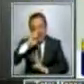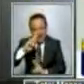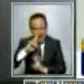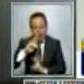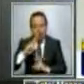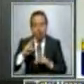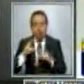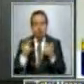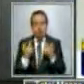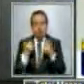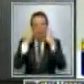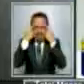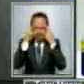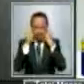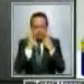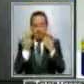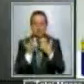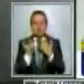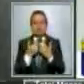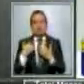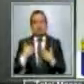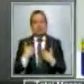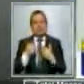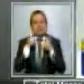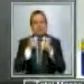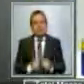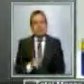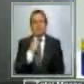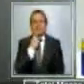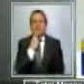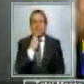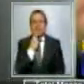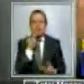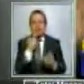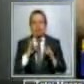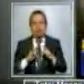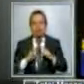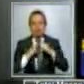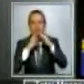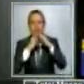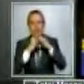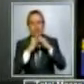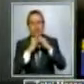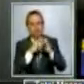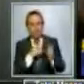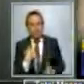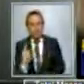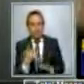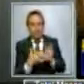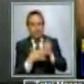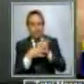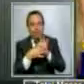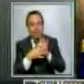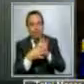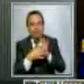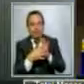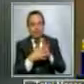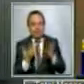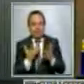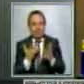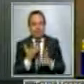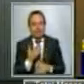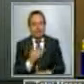esfuerzo de aquello que nos permite vivir y construir juntos nada que valga la pena